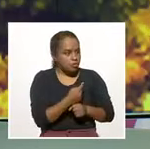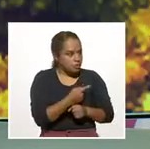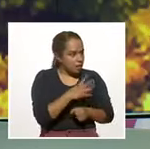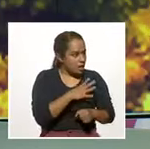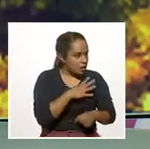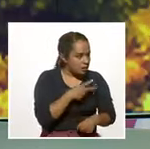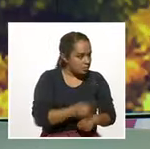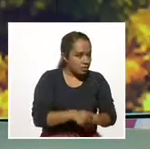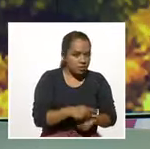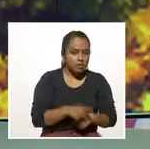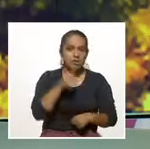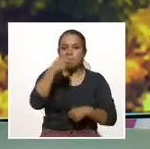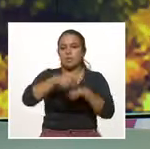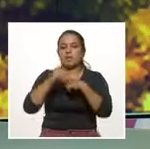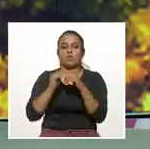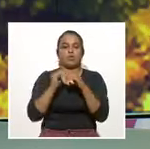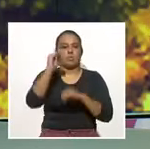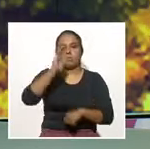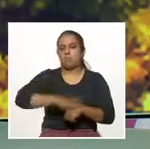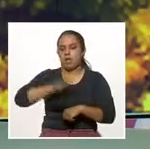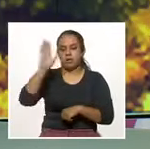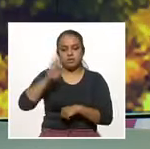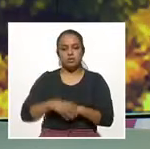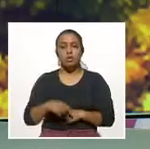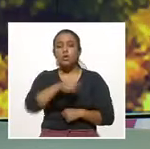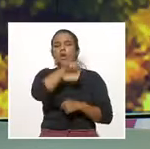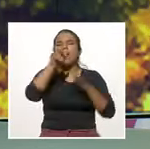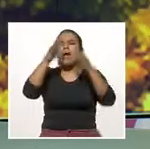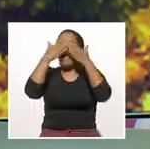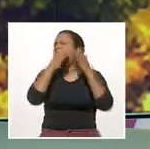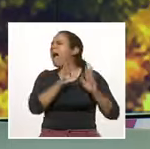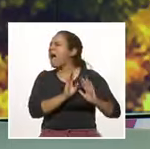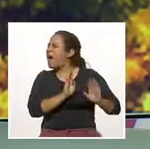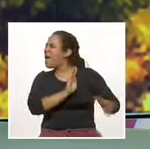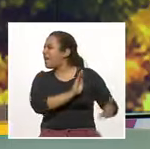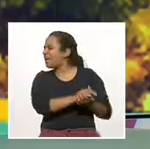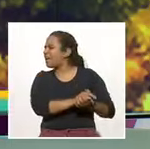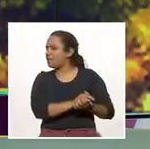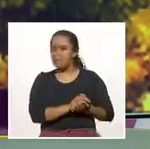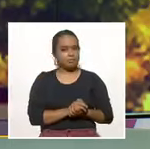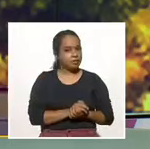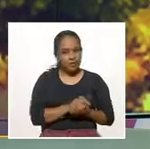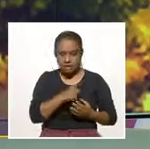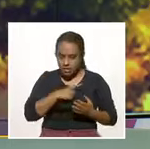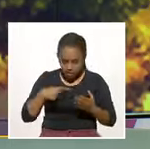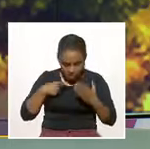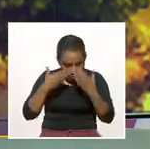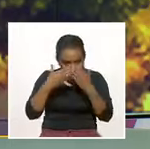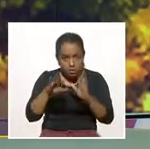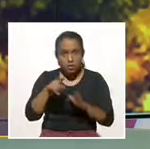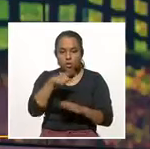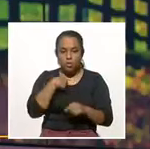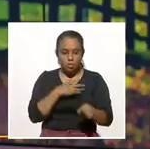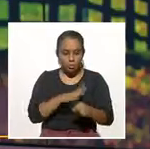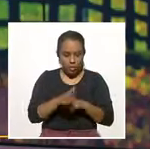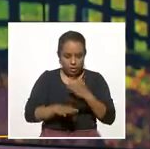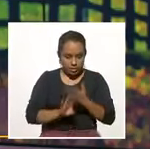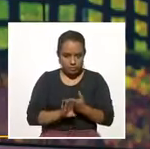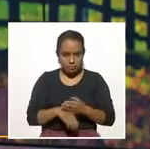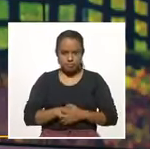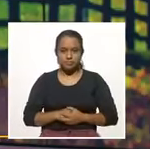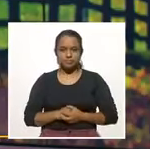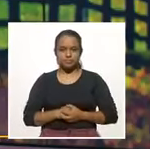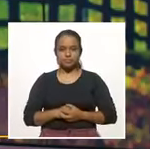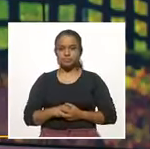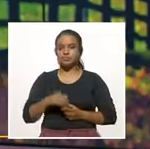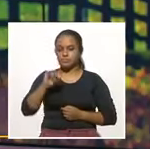inseguridad, entonces tu riesgo se incrementa. O sea, no podemos cerrar los ojos. Tenemos que abrirnos y darnos cuenta en dónde podemos impactar nosotros. Claro. Pero México